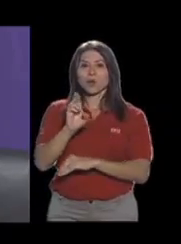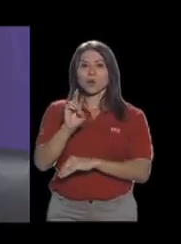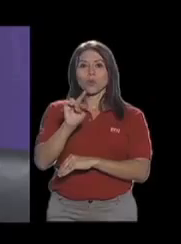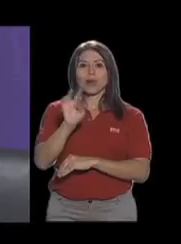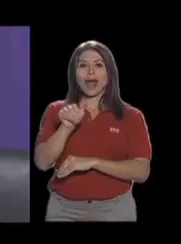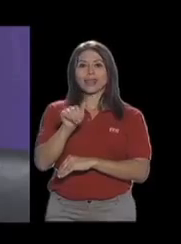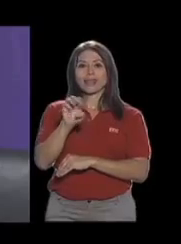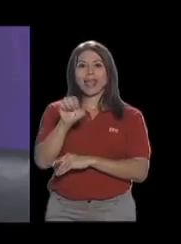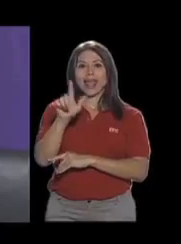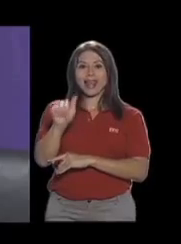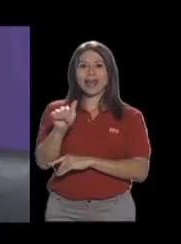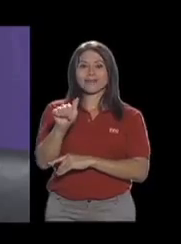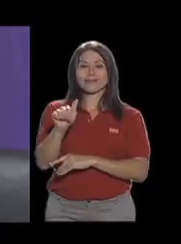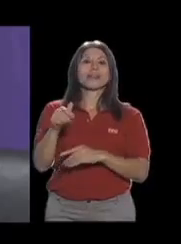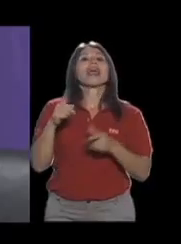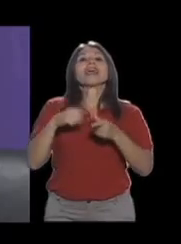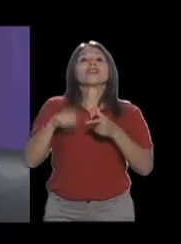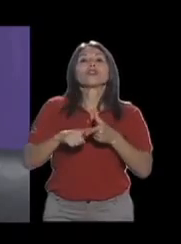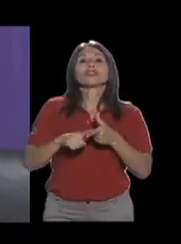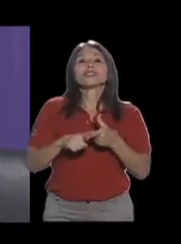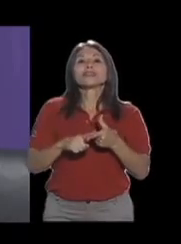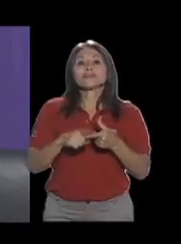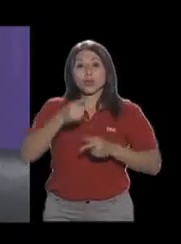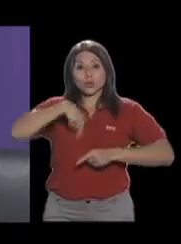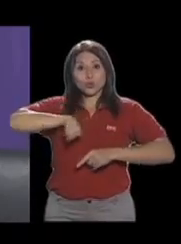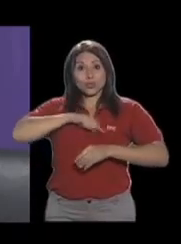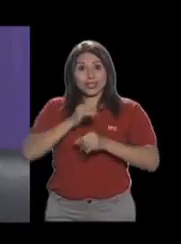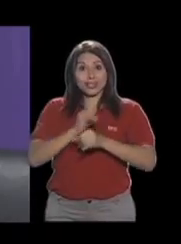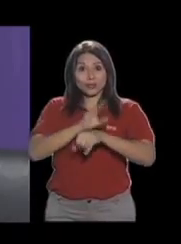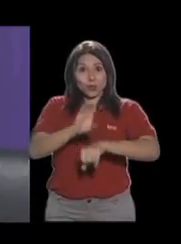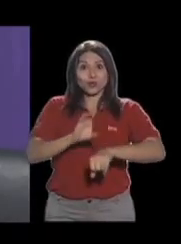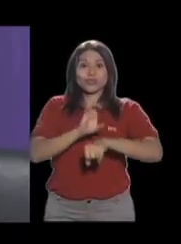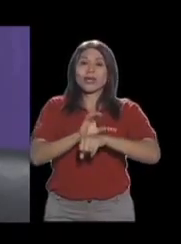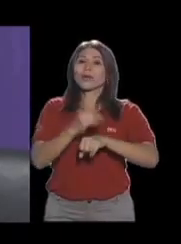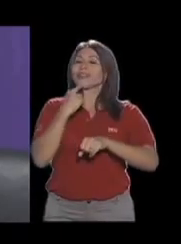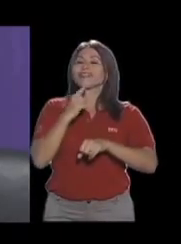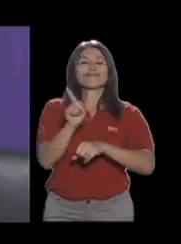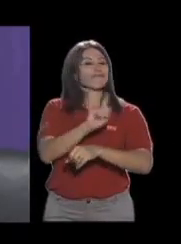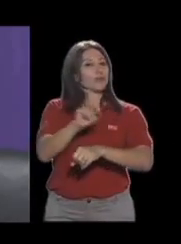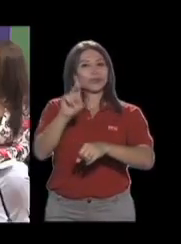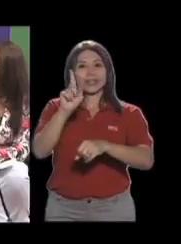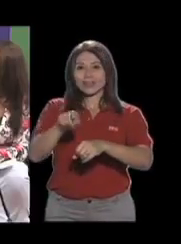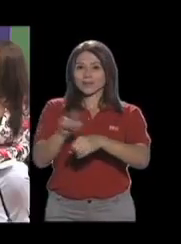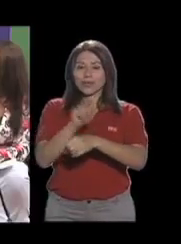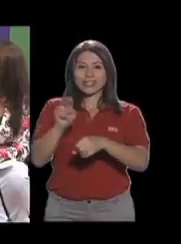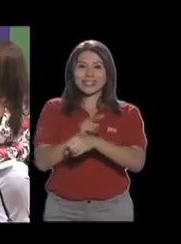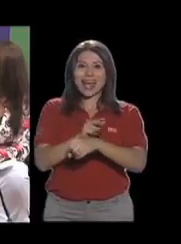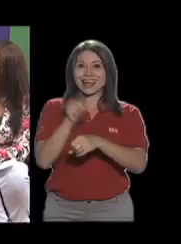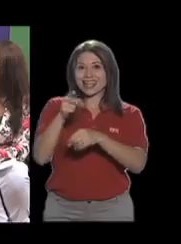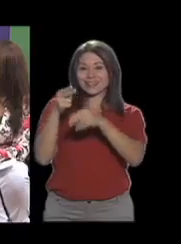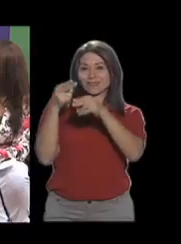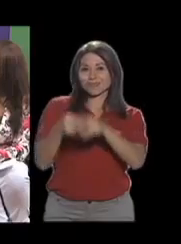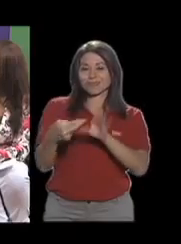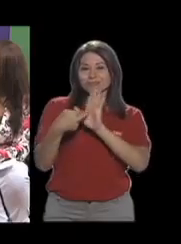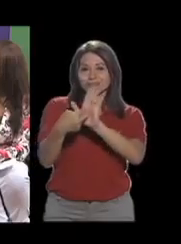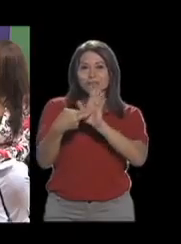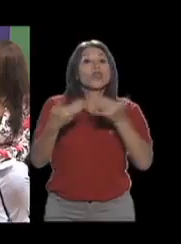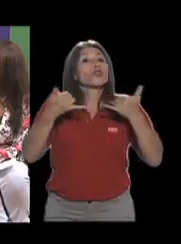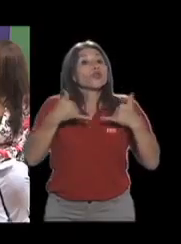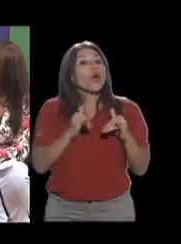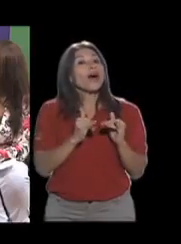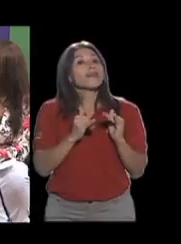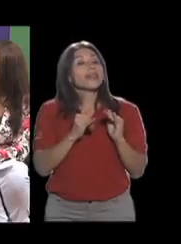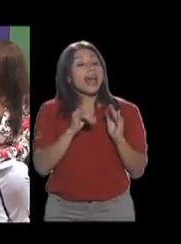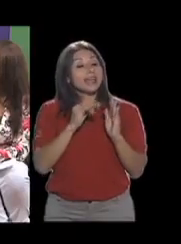no utilización de la figura. ¿Verdad? Si bien es cierto, está todavía regulada en el Código de Familia, en el Código Procesal Civil, el